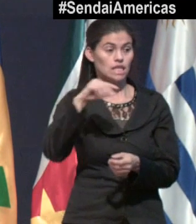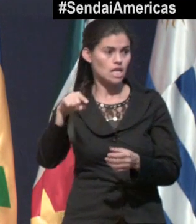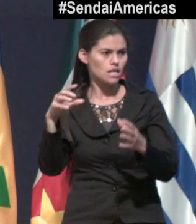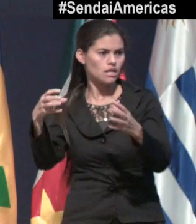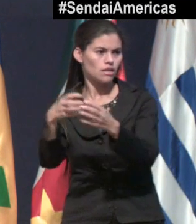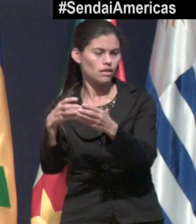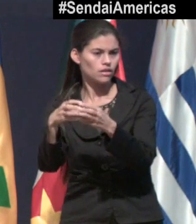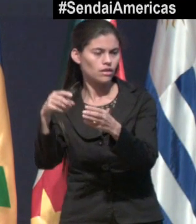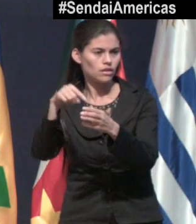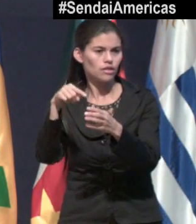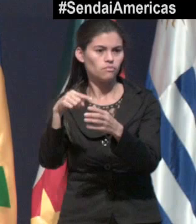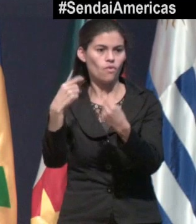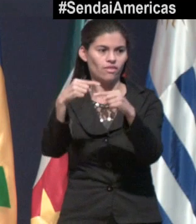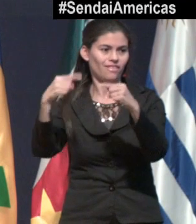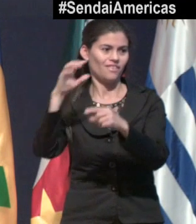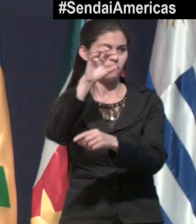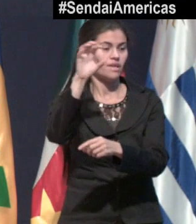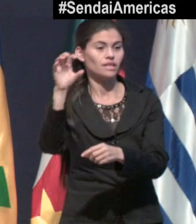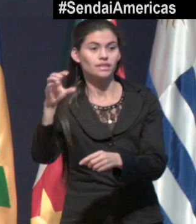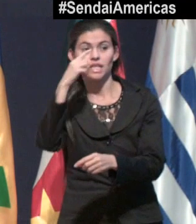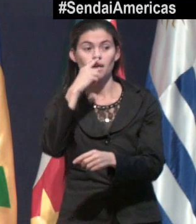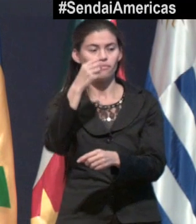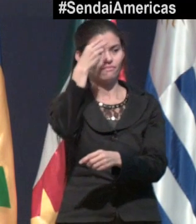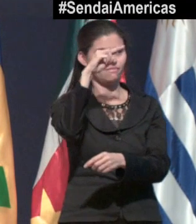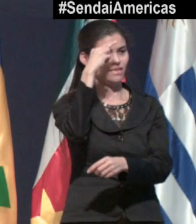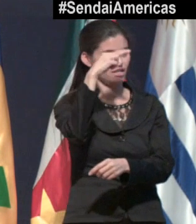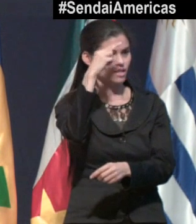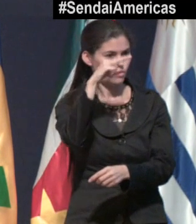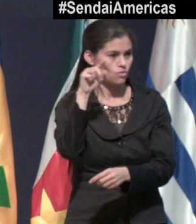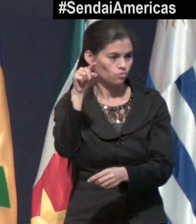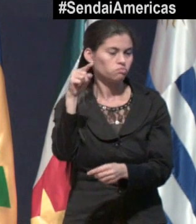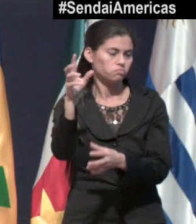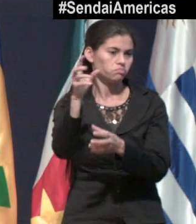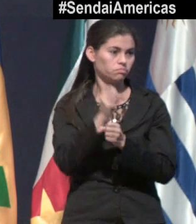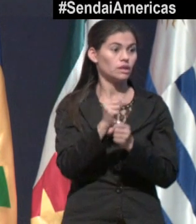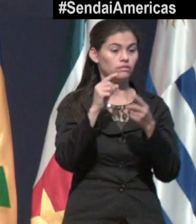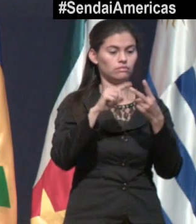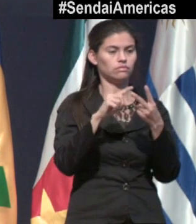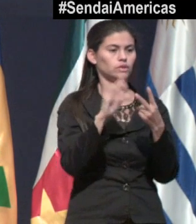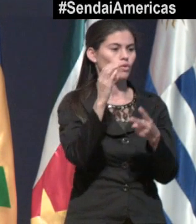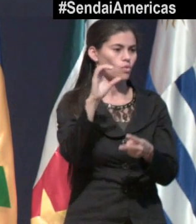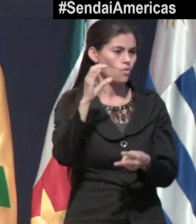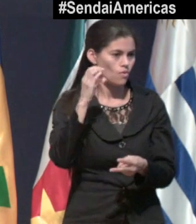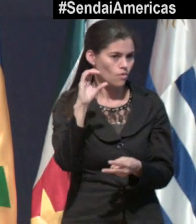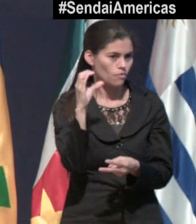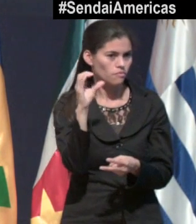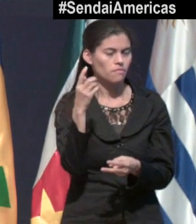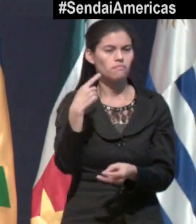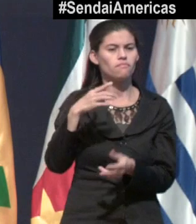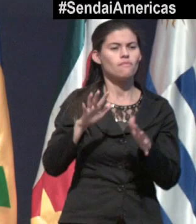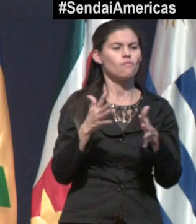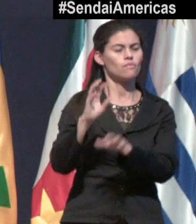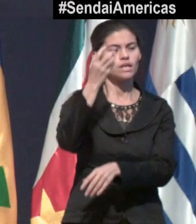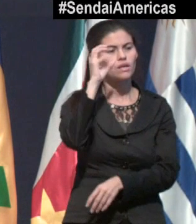equipos de varios países, sobre todo de México y de Colombia, para calcular